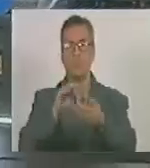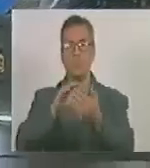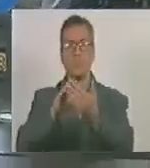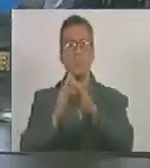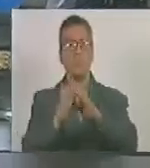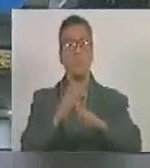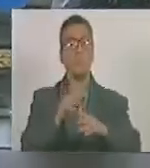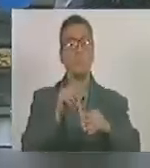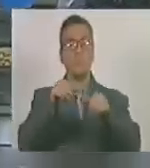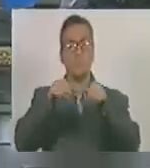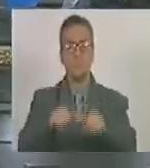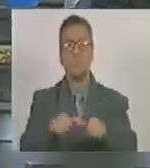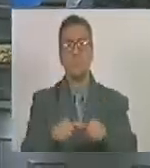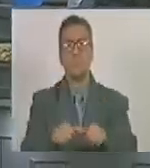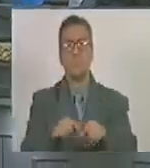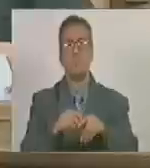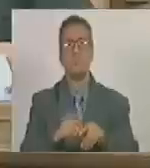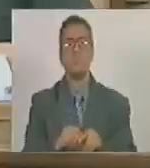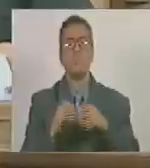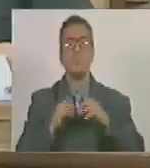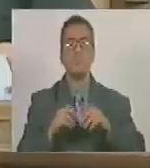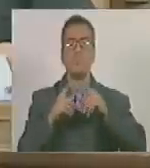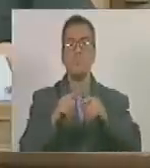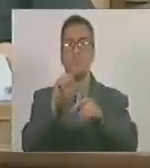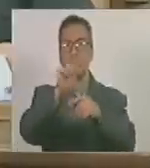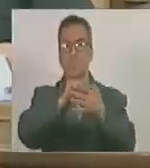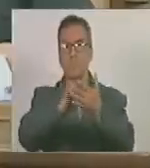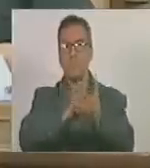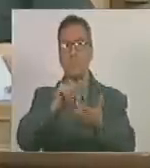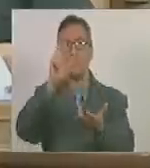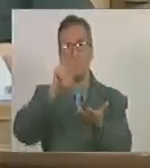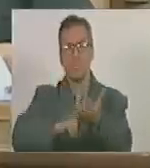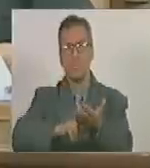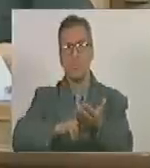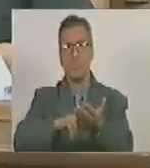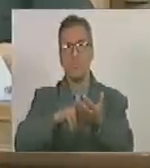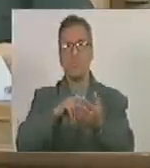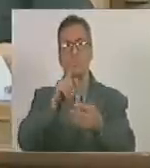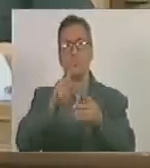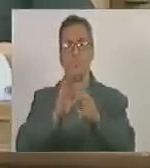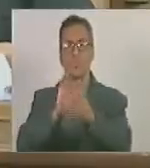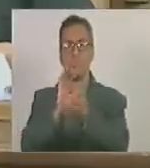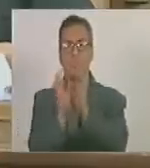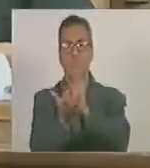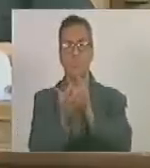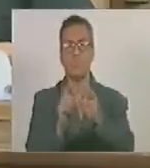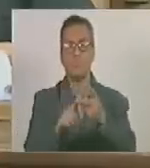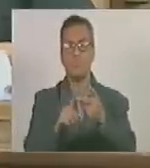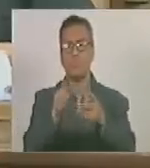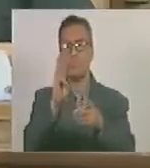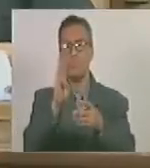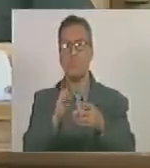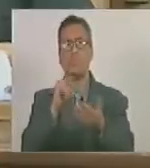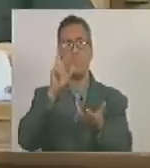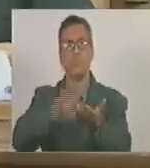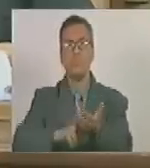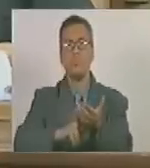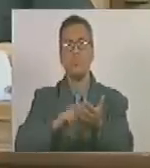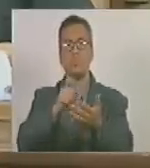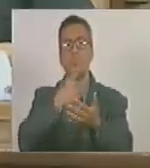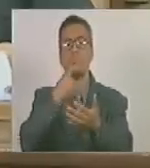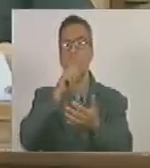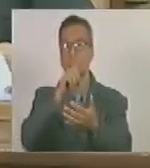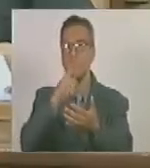Comunitaria se instalará con el fin de A. Aprobar el ámbito geográfico. B. Aprobar el